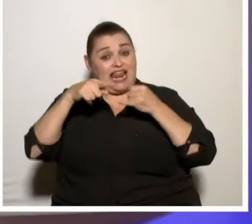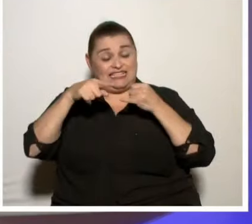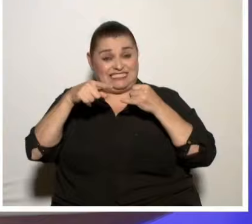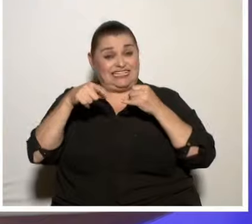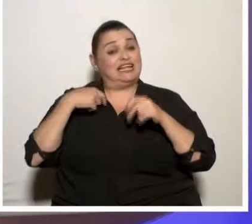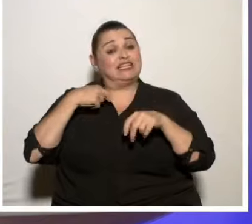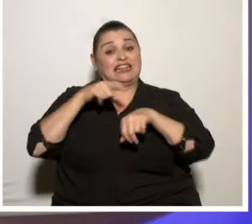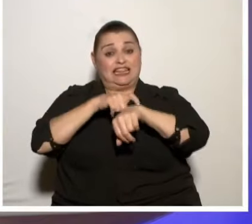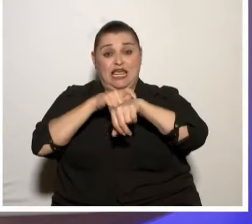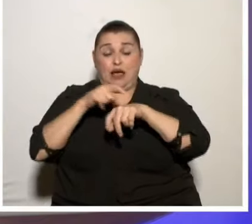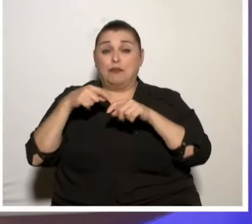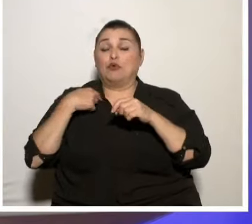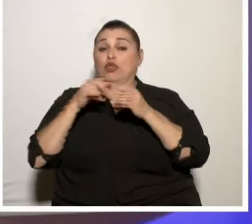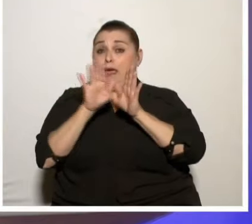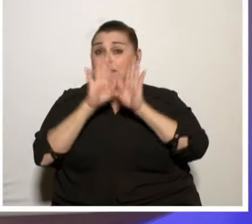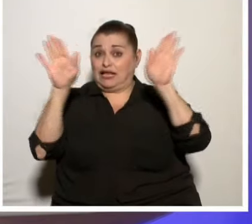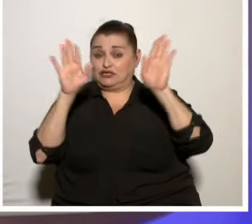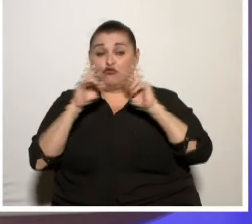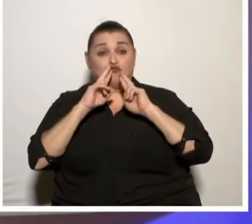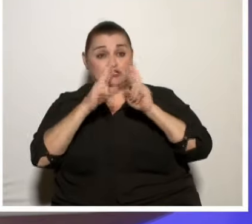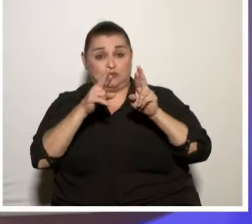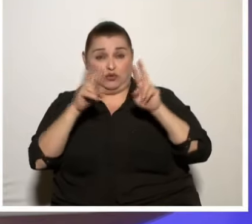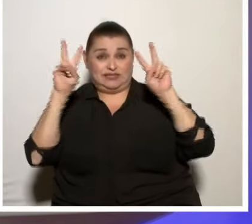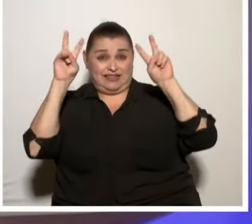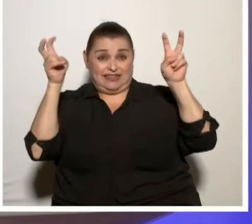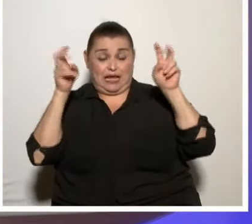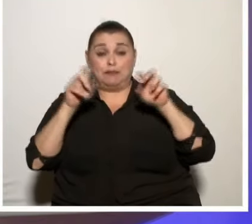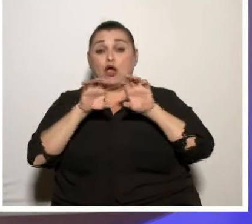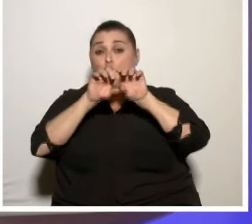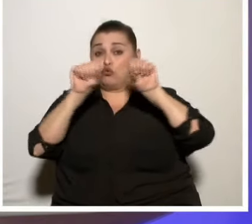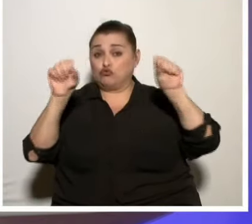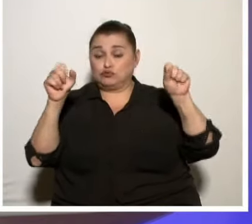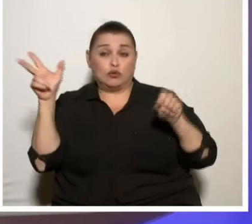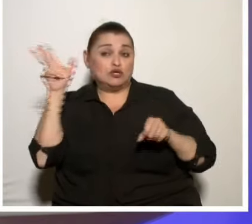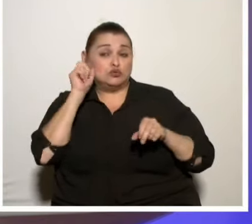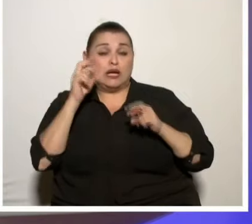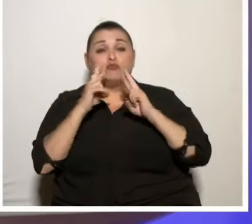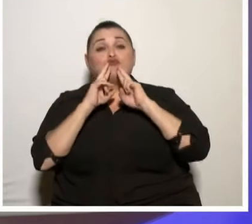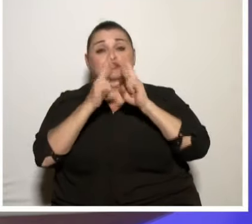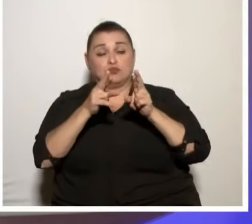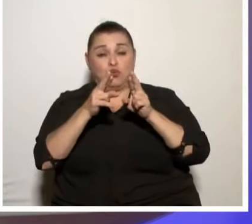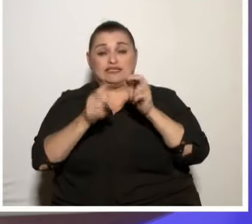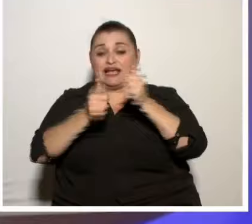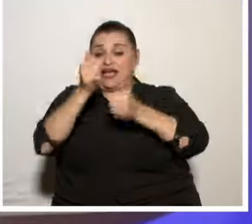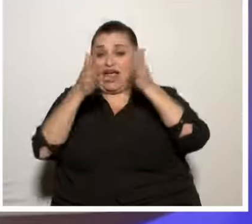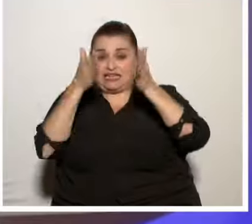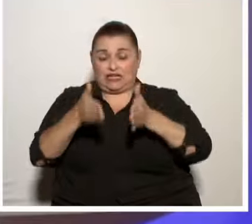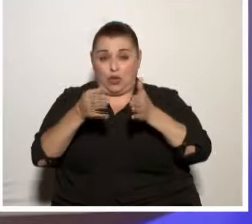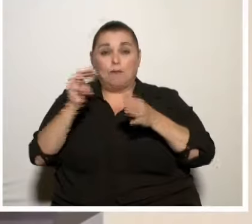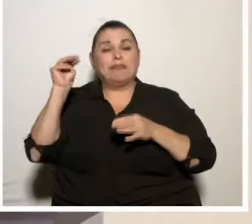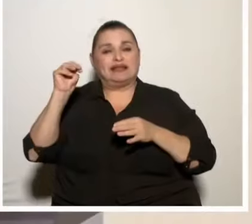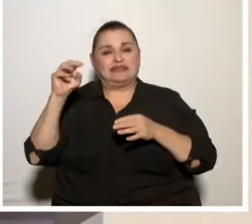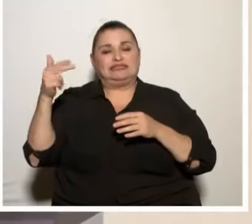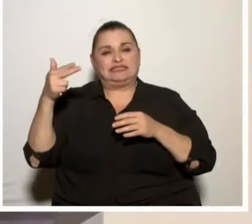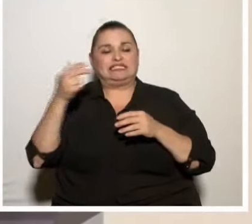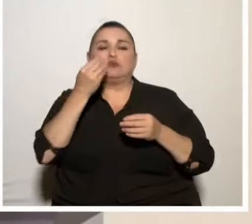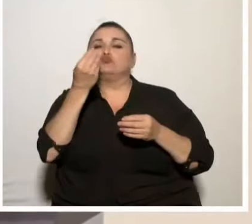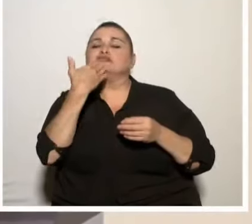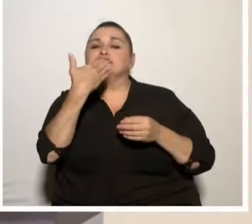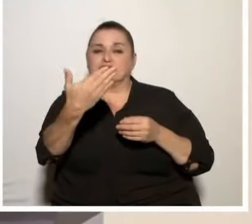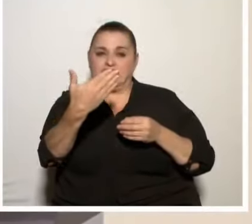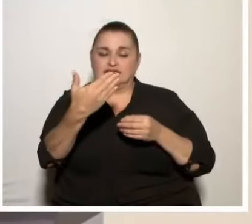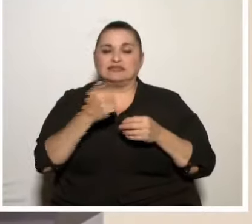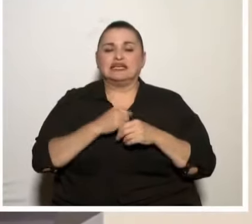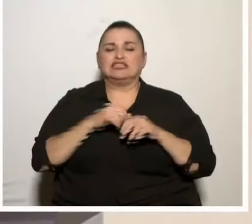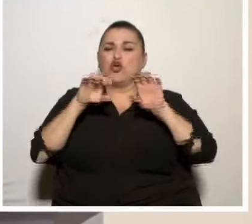ronda de ampliación a la respuesta sobre el tema de corrupción, escuchamos ahora la respuesta del candidato Martín Chinchilla. Muchísimas gracias.